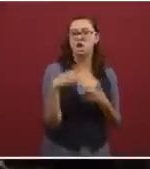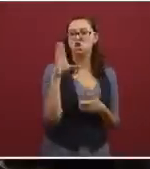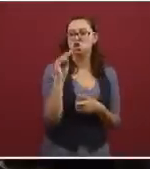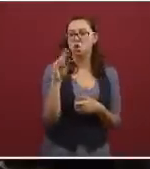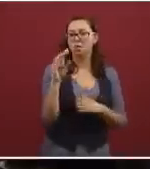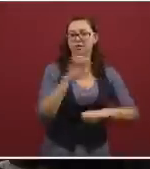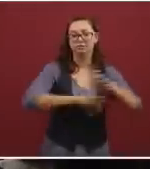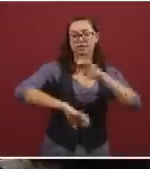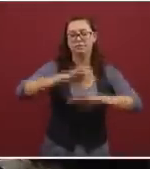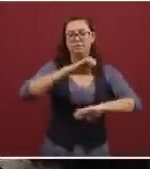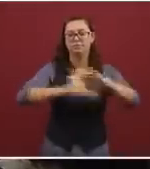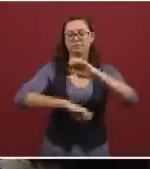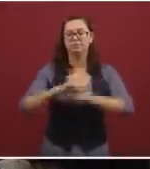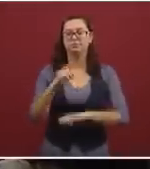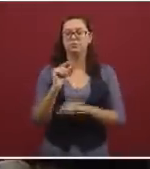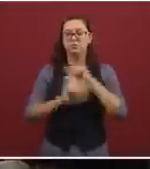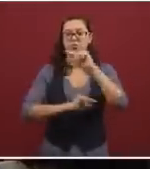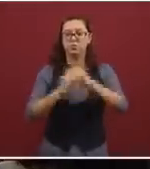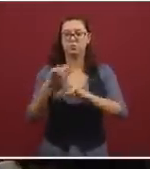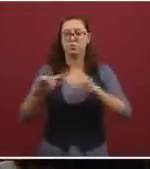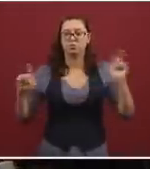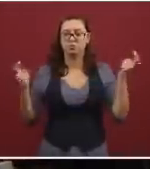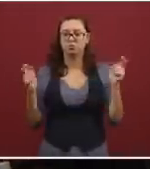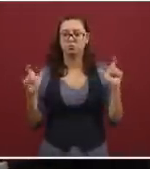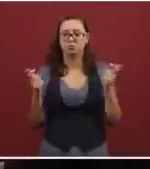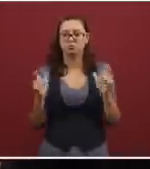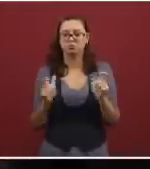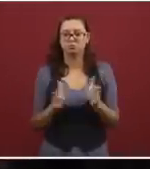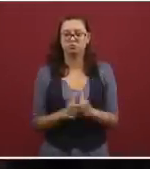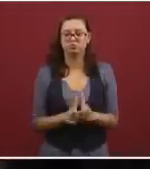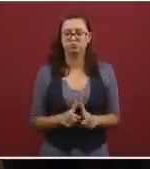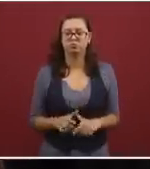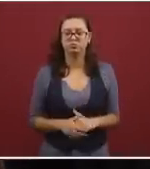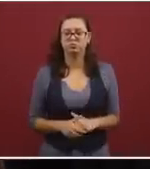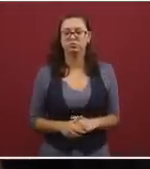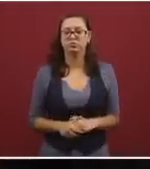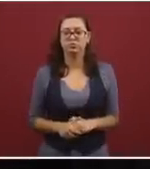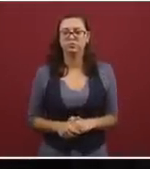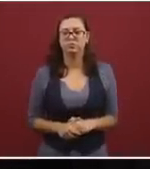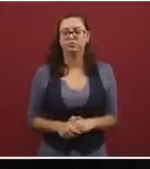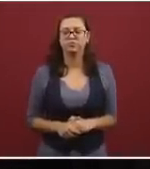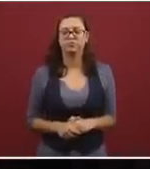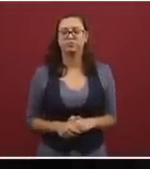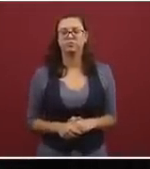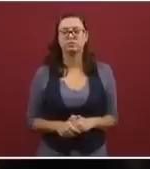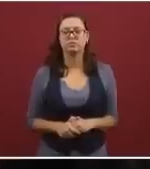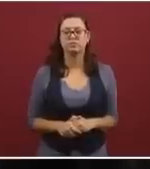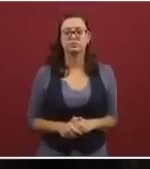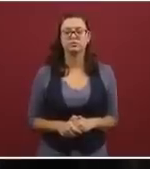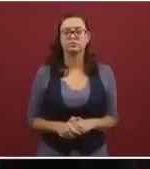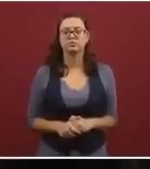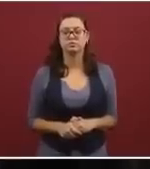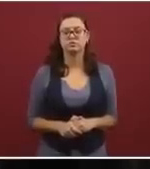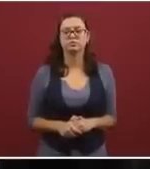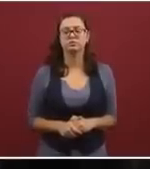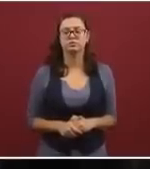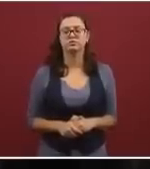fueron reduciendo, ¿no? 90 empresas en todo Petróleos Mexicanos. En todo Petróleos Mexicanos, es que ella habló de